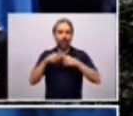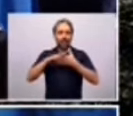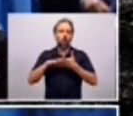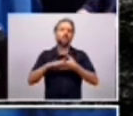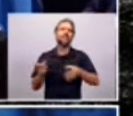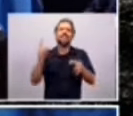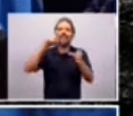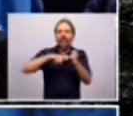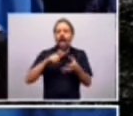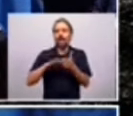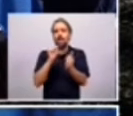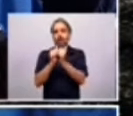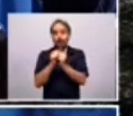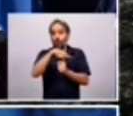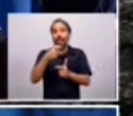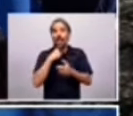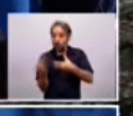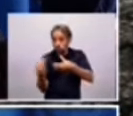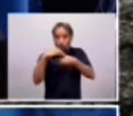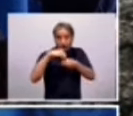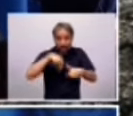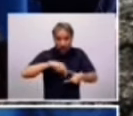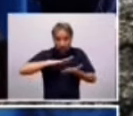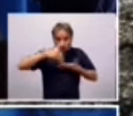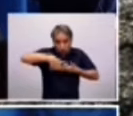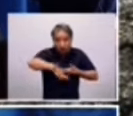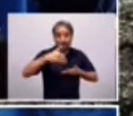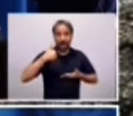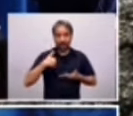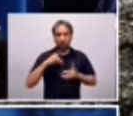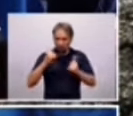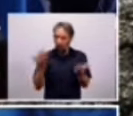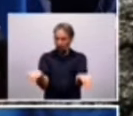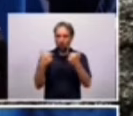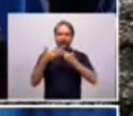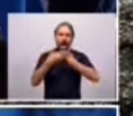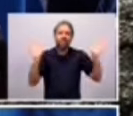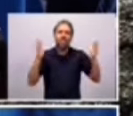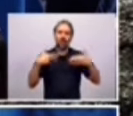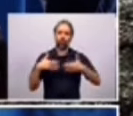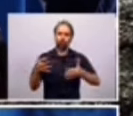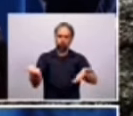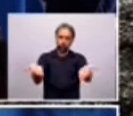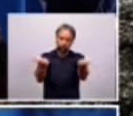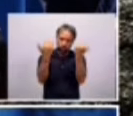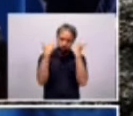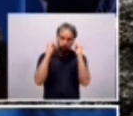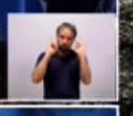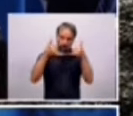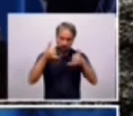metes todo en la bolsa, digo, el todo vale uno, digo, busca la confusión. ¿Hay otra placa más?